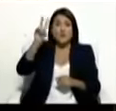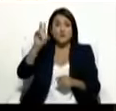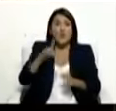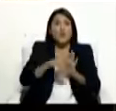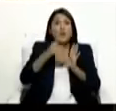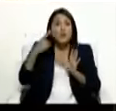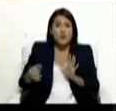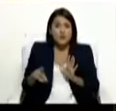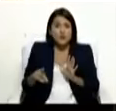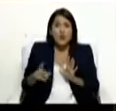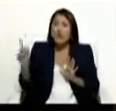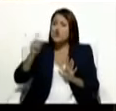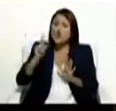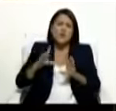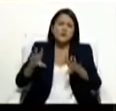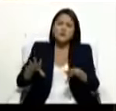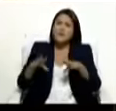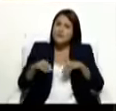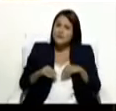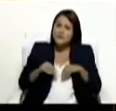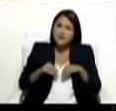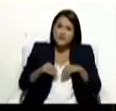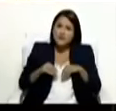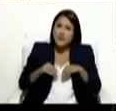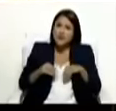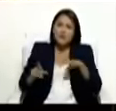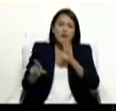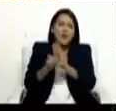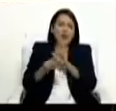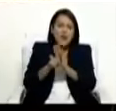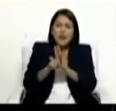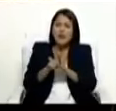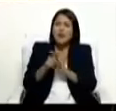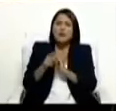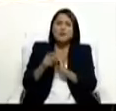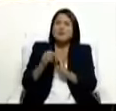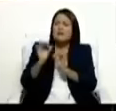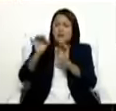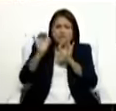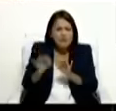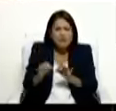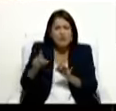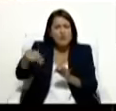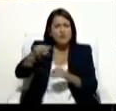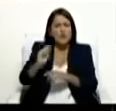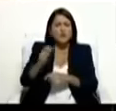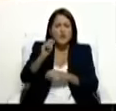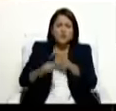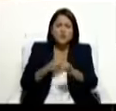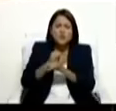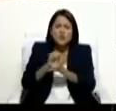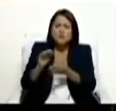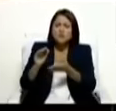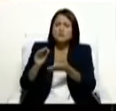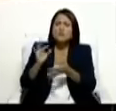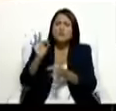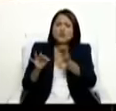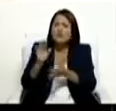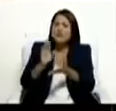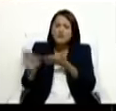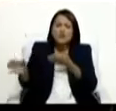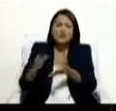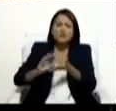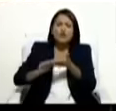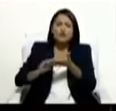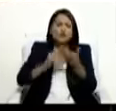reafirmar que no reconocemos la jurisdicción de la Corte Internacional de Justicia en materia de esta controversia. Y el derecho que tenemos de